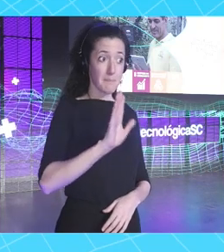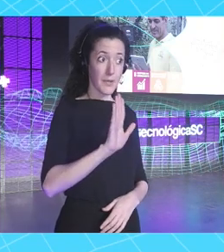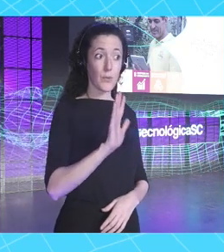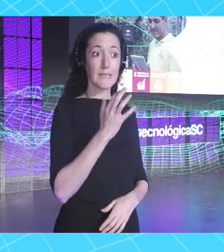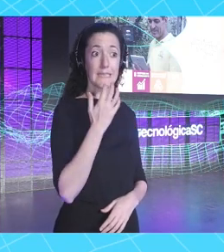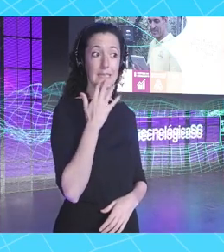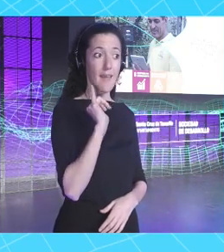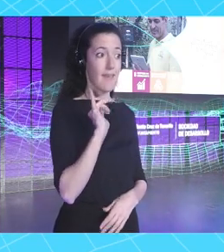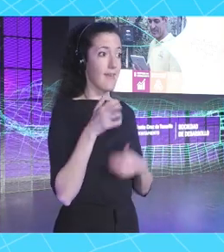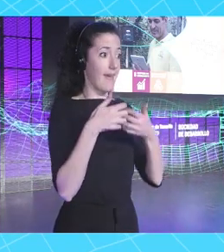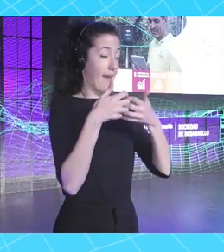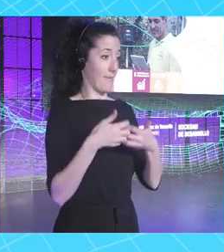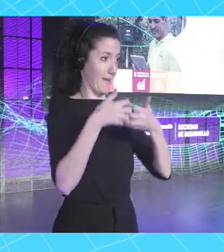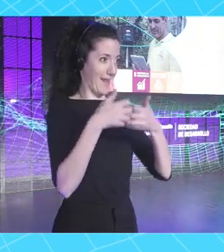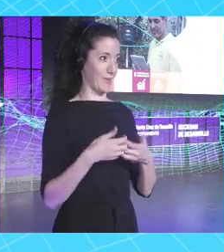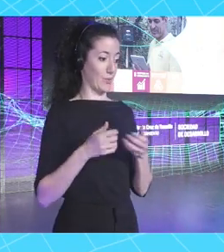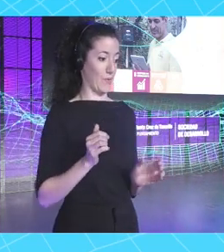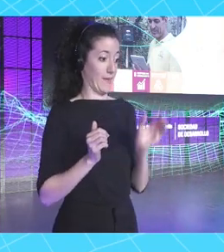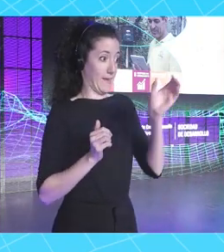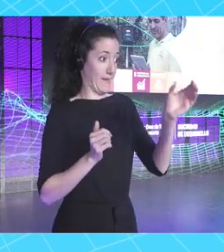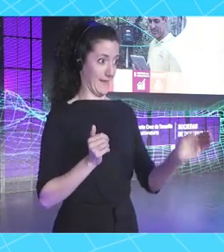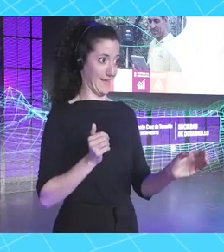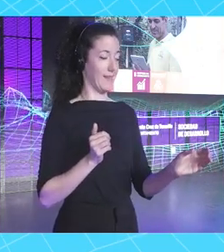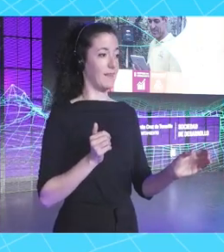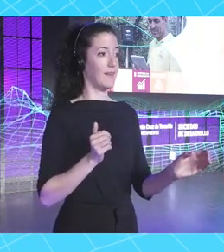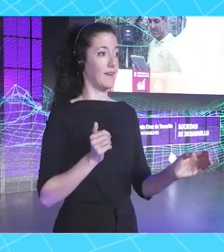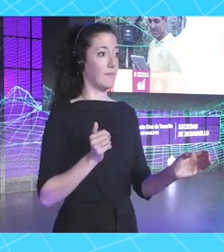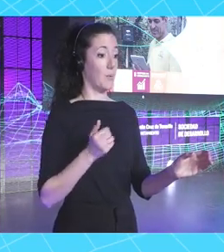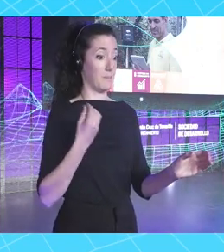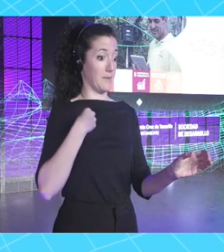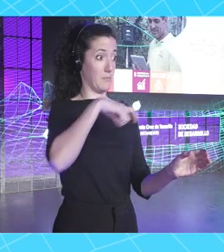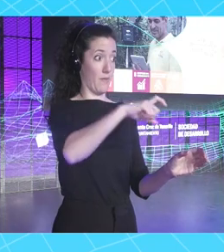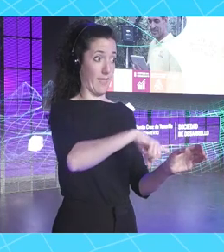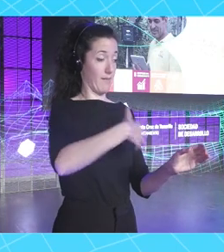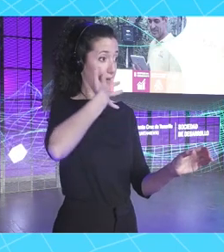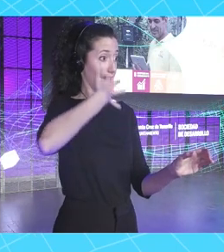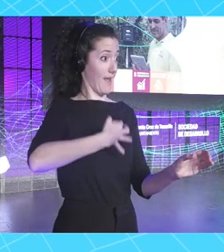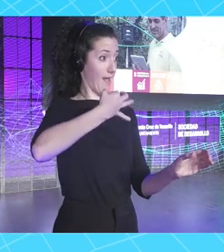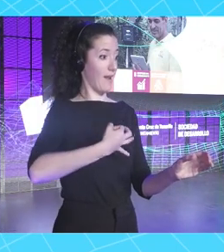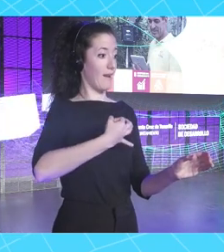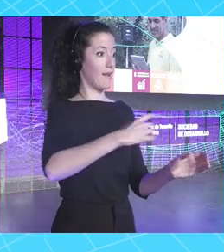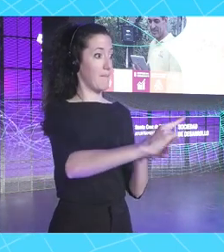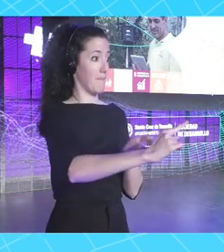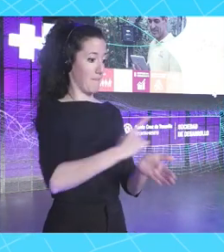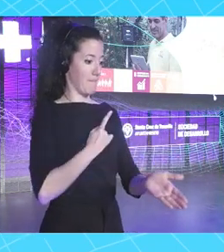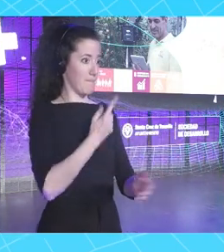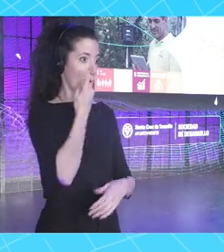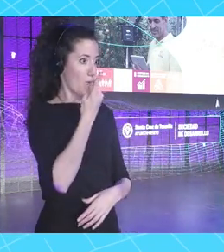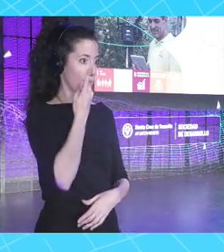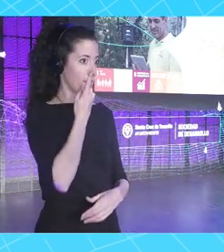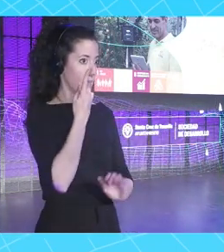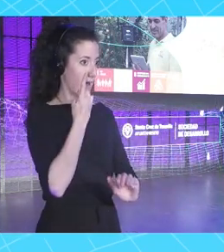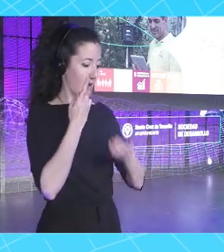que está midiendo en tiempo real y te está chivando a tu móvil los niveles de temperatura y humedad que tienes pues tú puedes